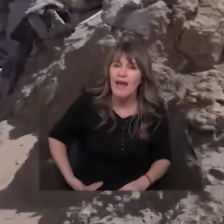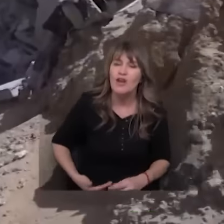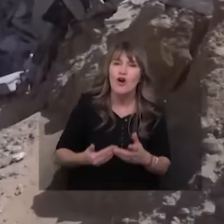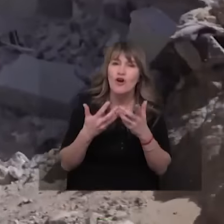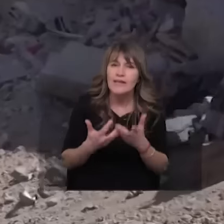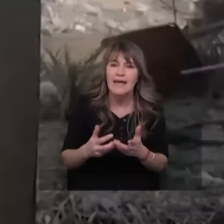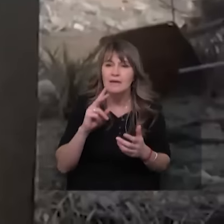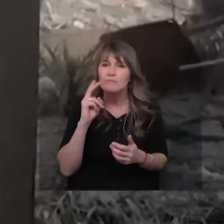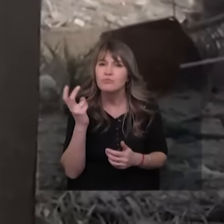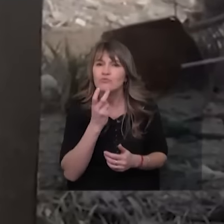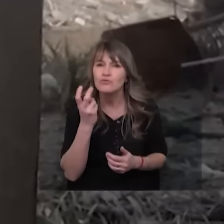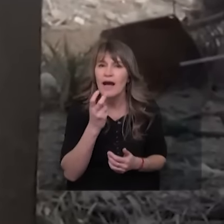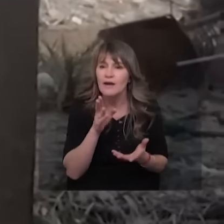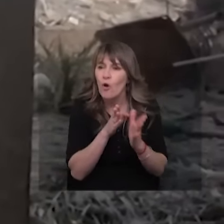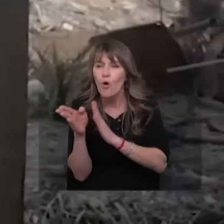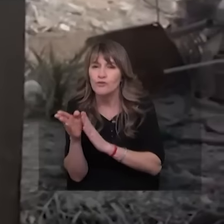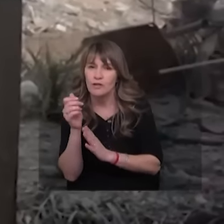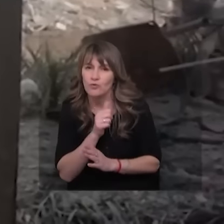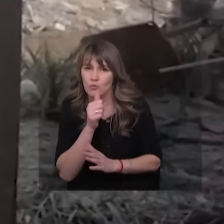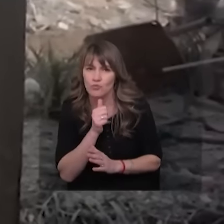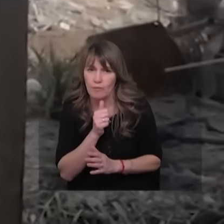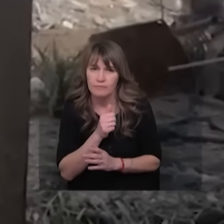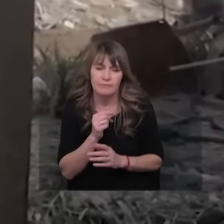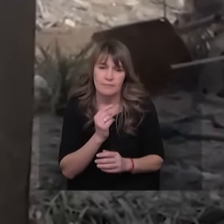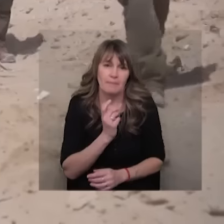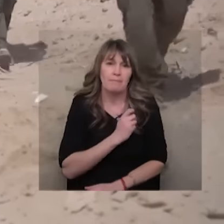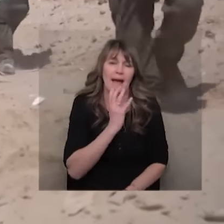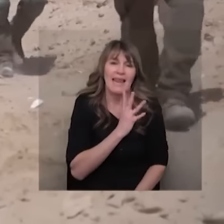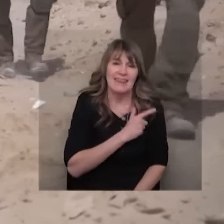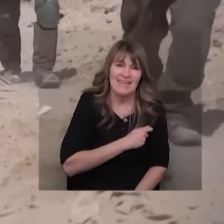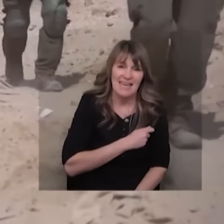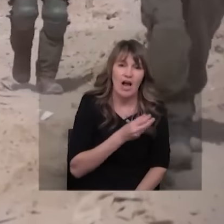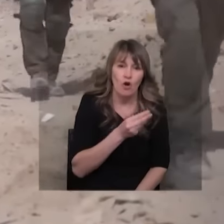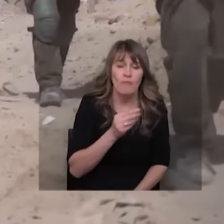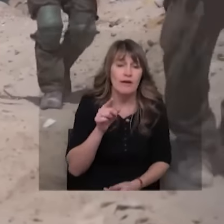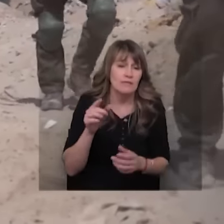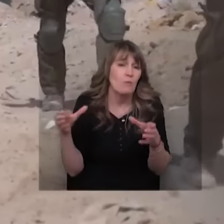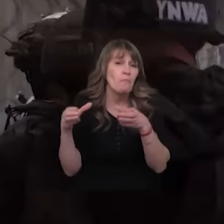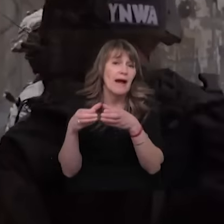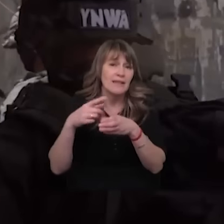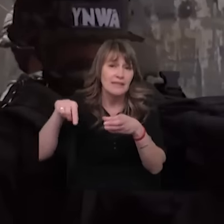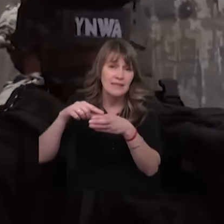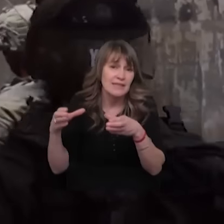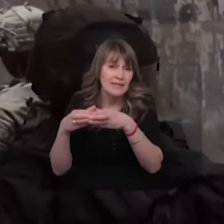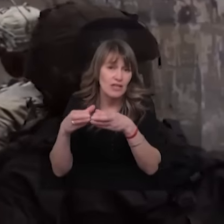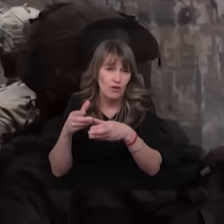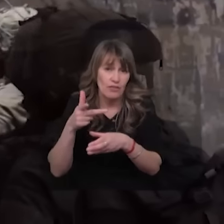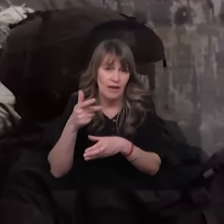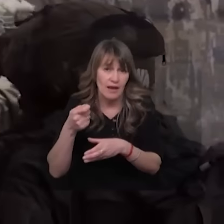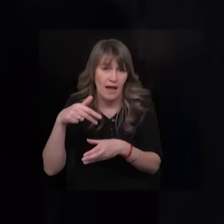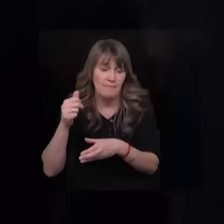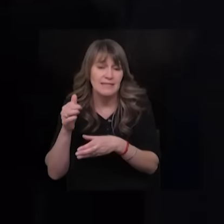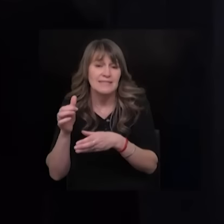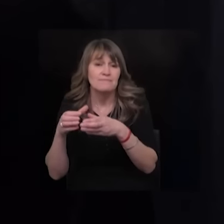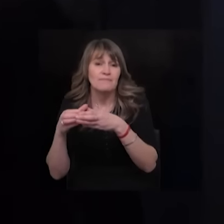si no quiere que el movimiento palestino permanezca en la franja de gaza afirmando que jamás es una idea un partido y está arraigado en los corazones de la